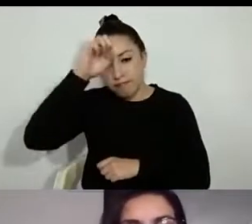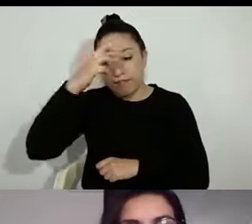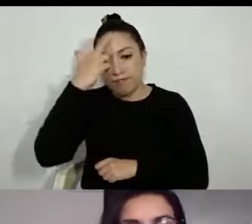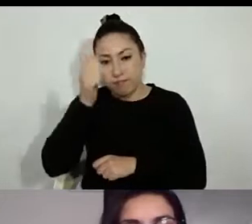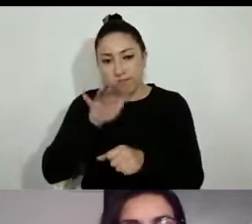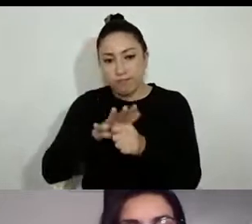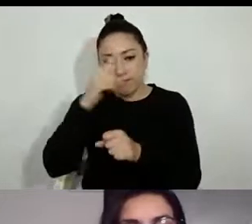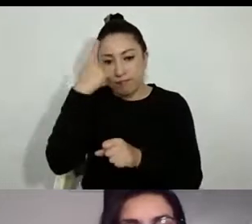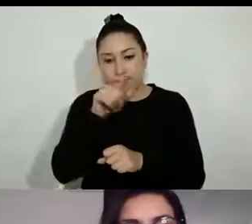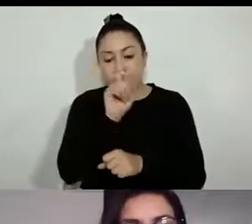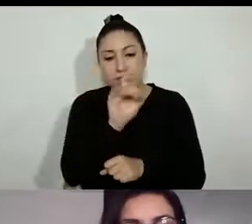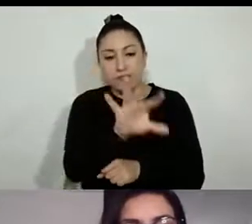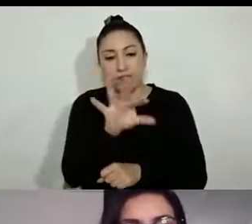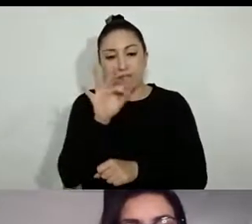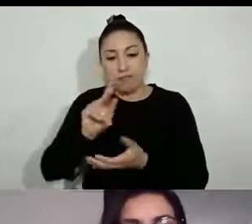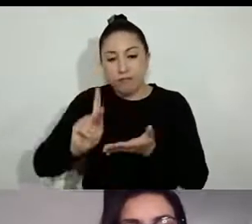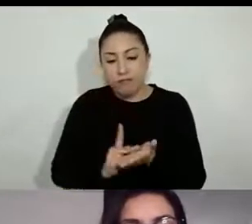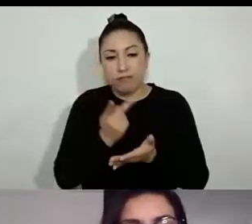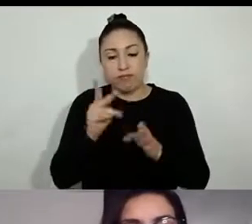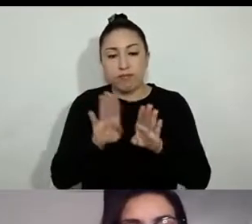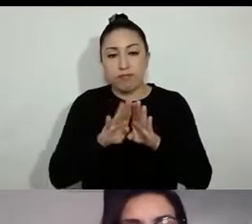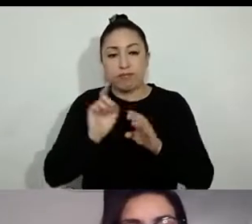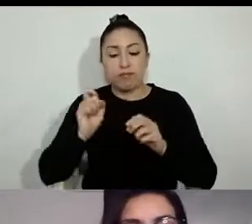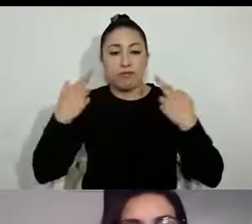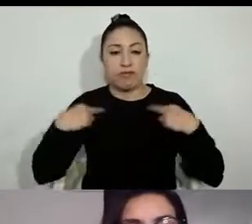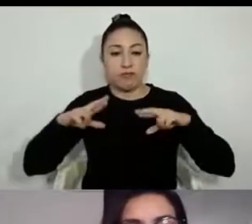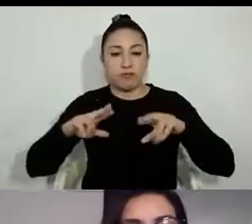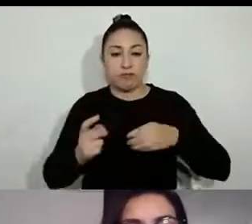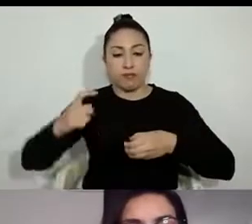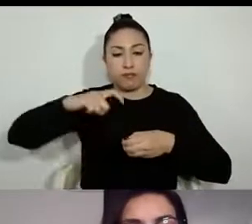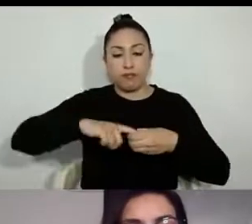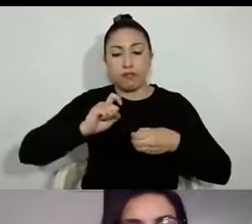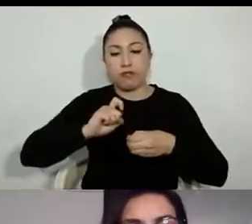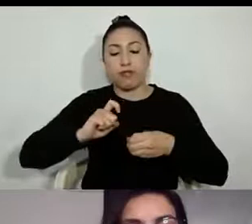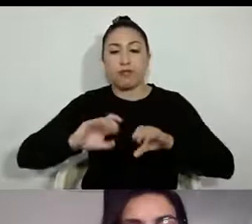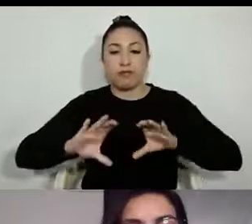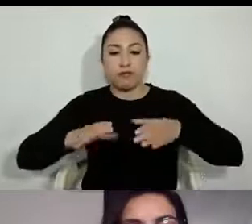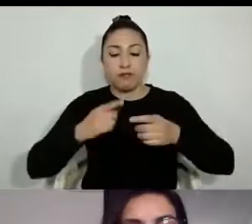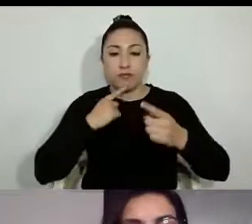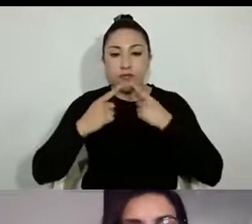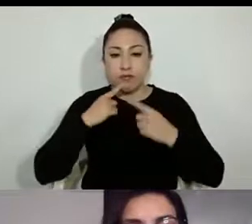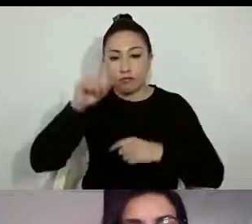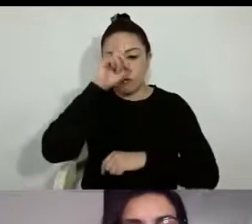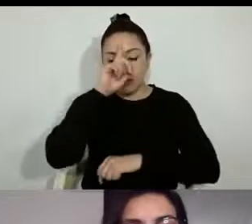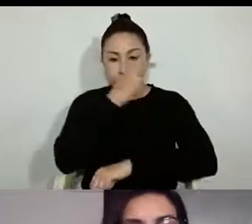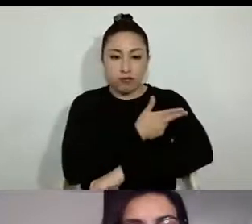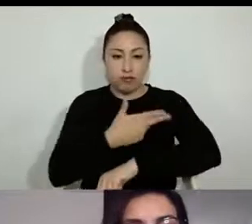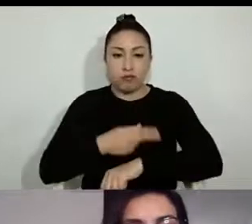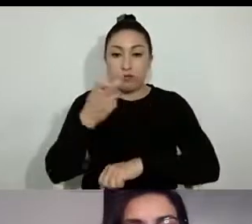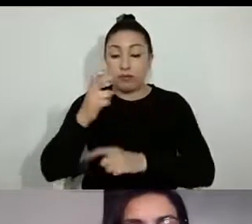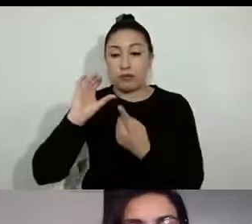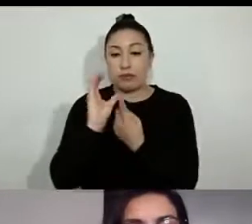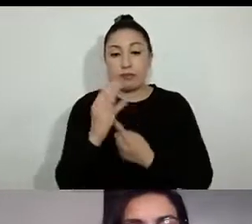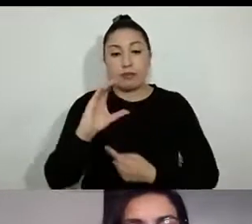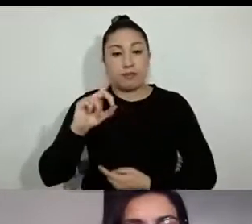para solicitar el proceso de reelección para el cargo de consejero honorario de la Comisión Autónoma. Por